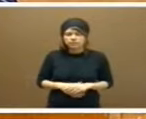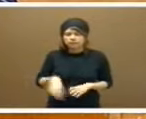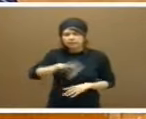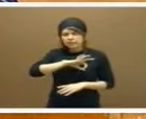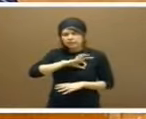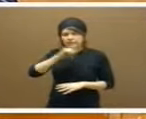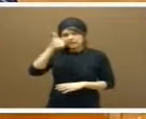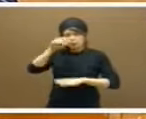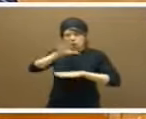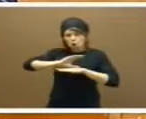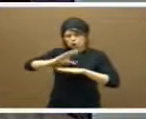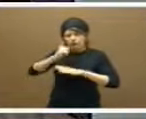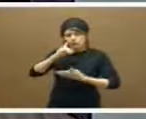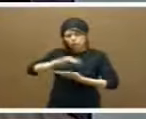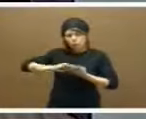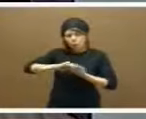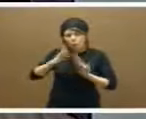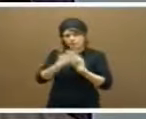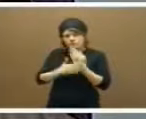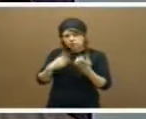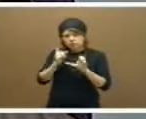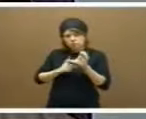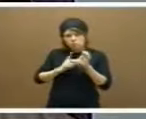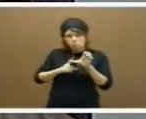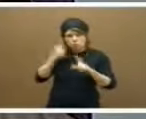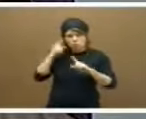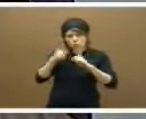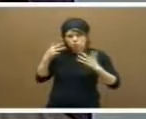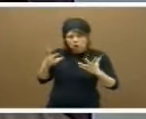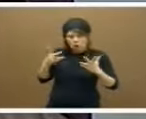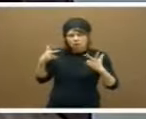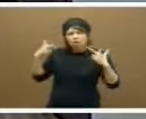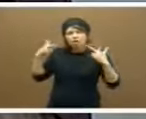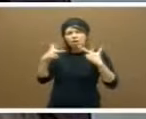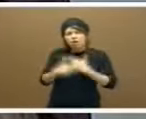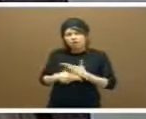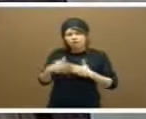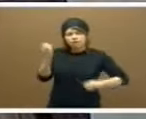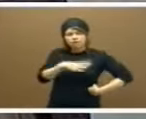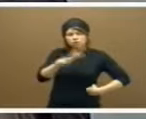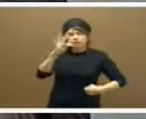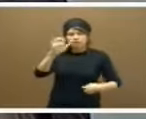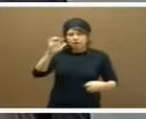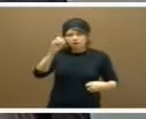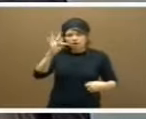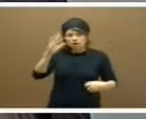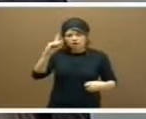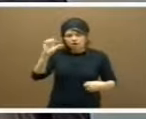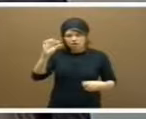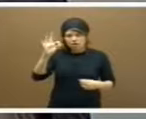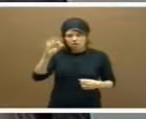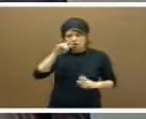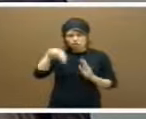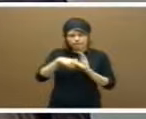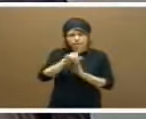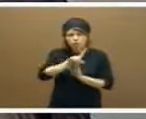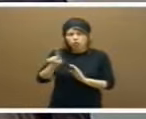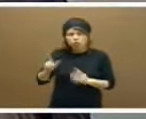Señor consejero, ¿qué medidas piensa tomar el Gobierno de Extremadura para evitar la devolución de fondos FEADER correspondientes a la anualidad